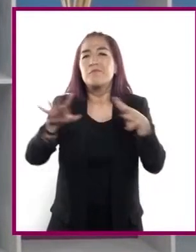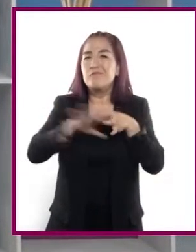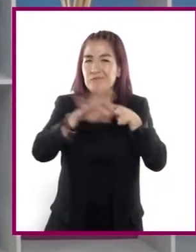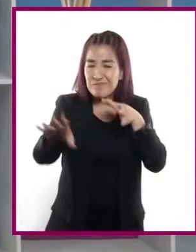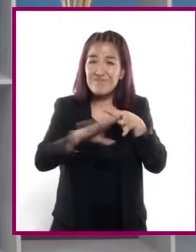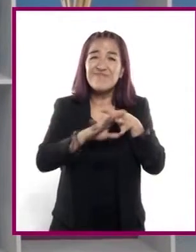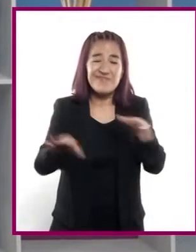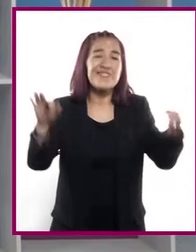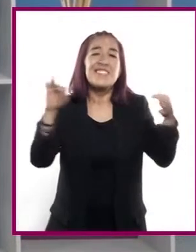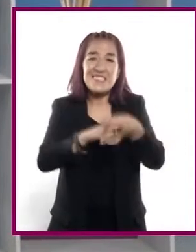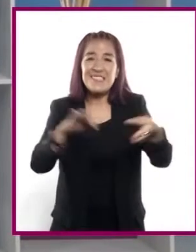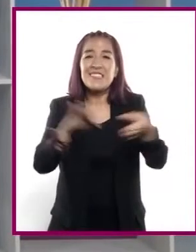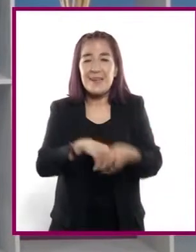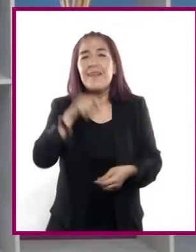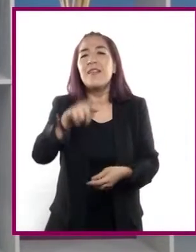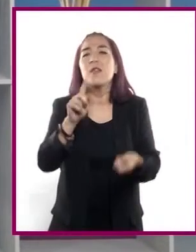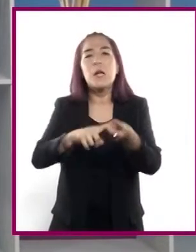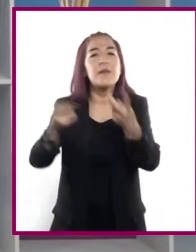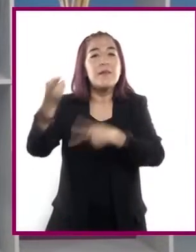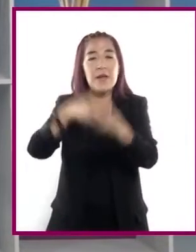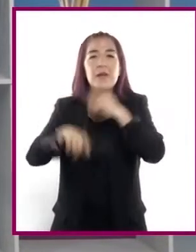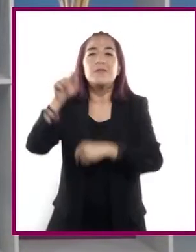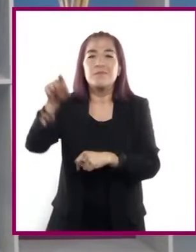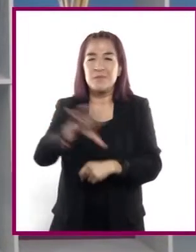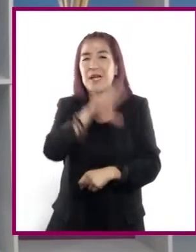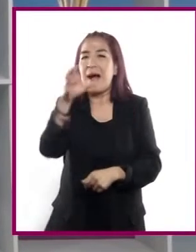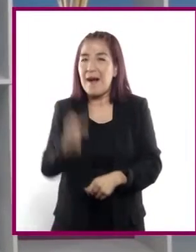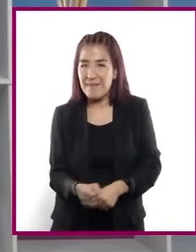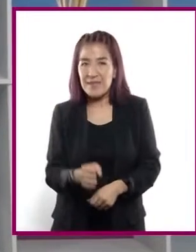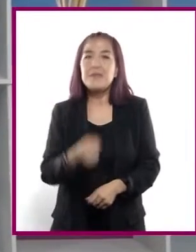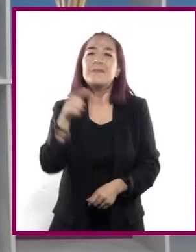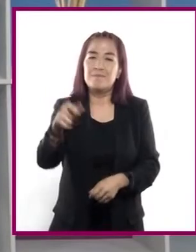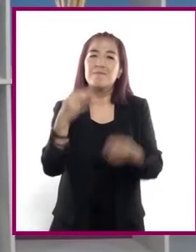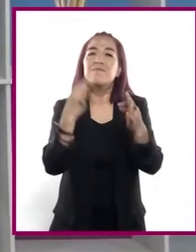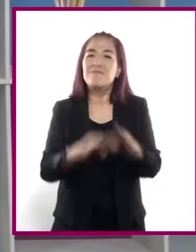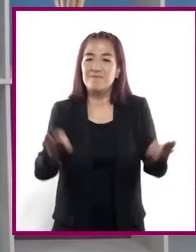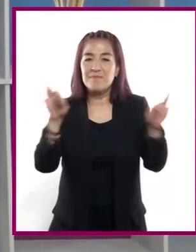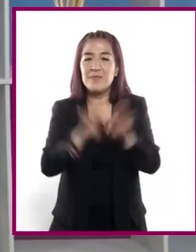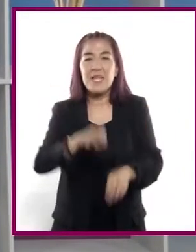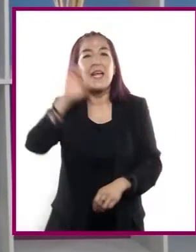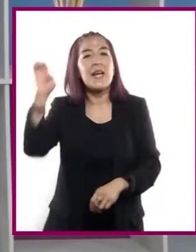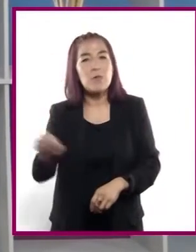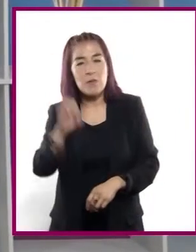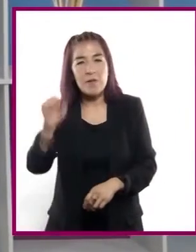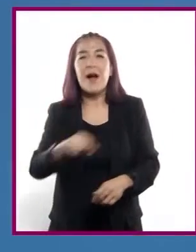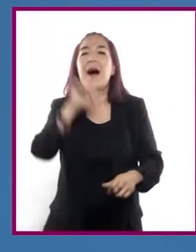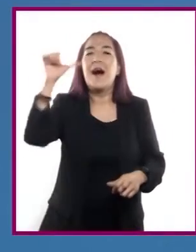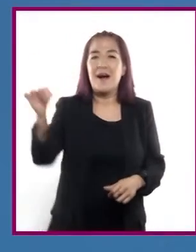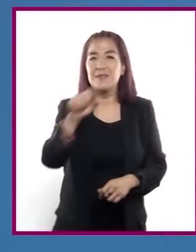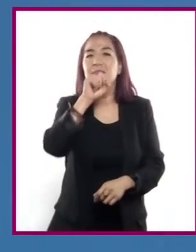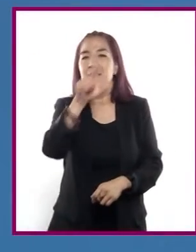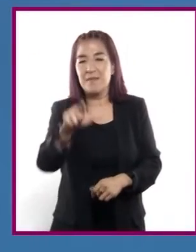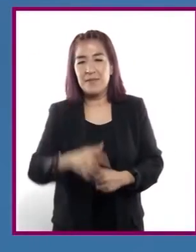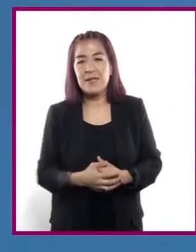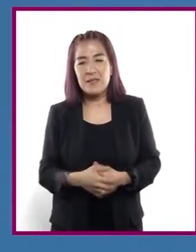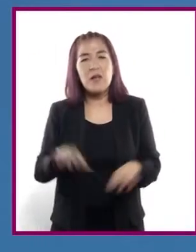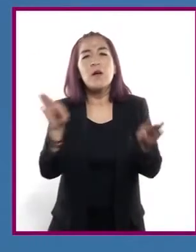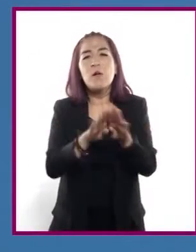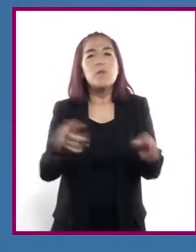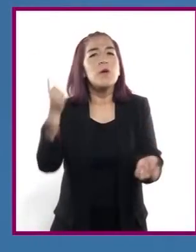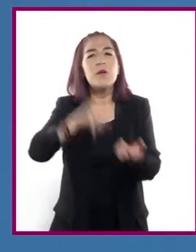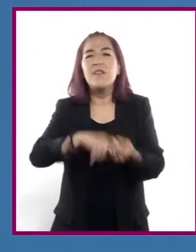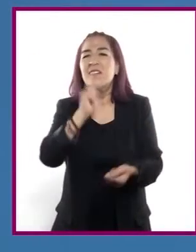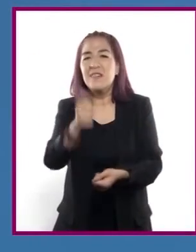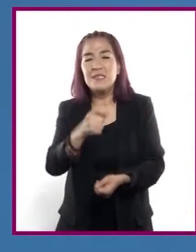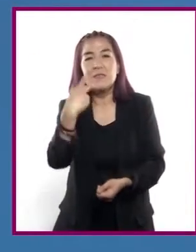migratorio constante proveniente de Sudamérica principalmente, de Europa y Asia, que han